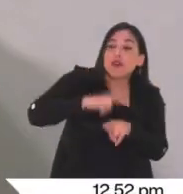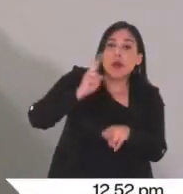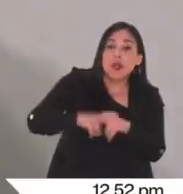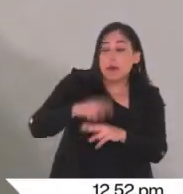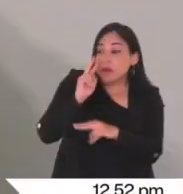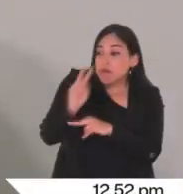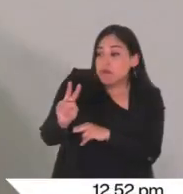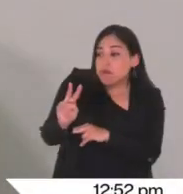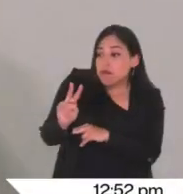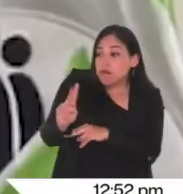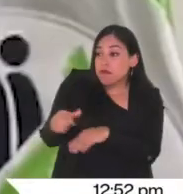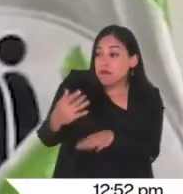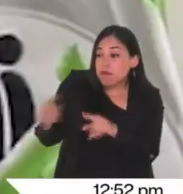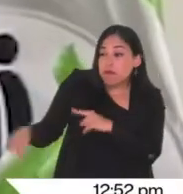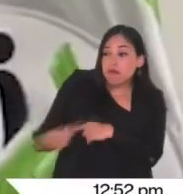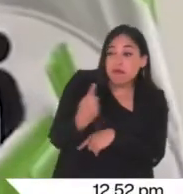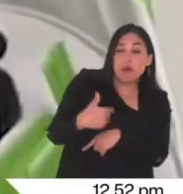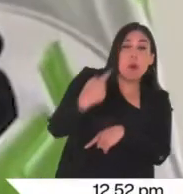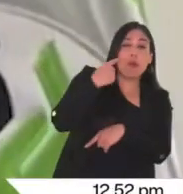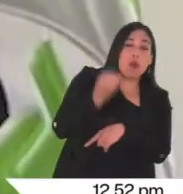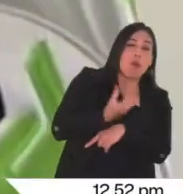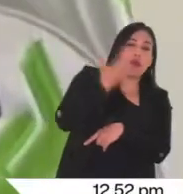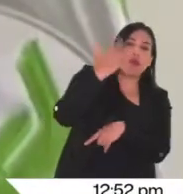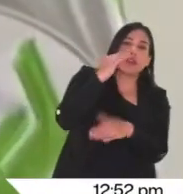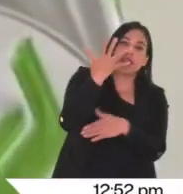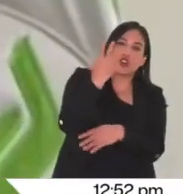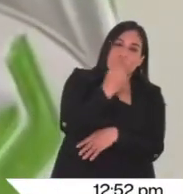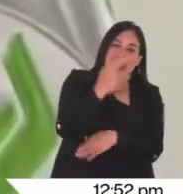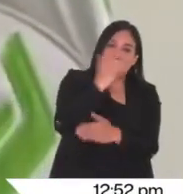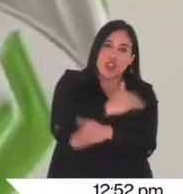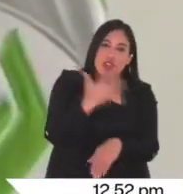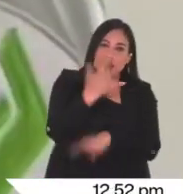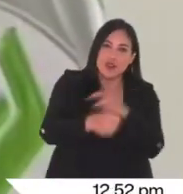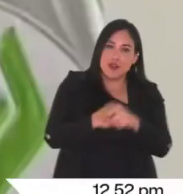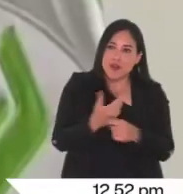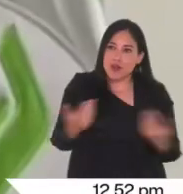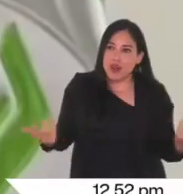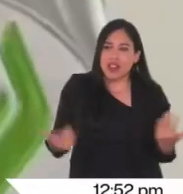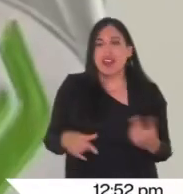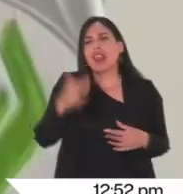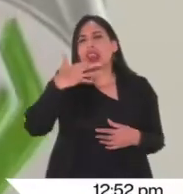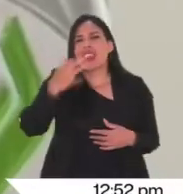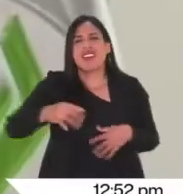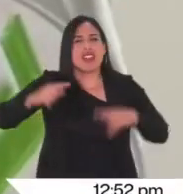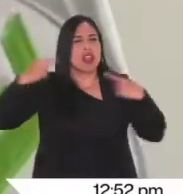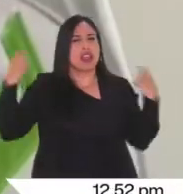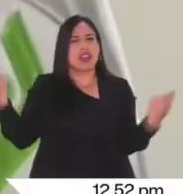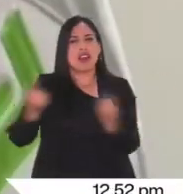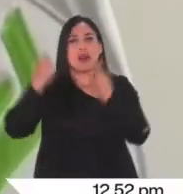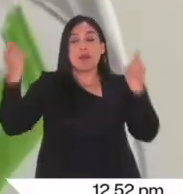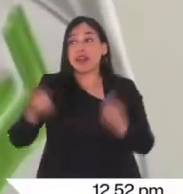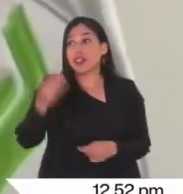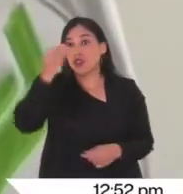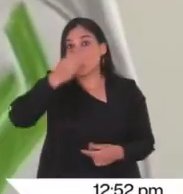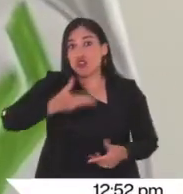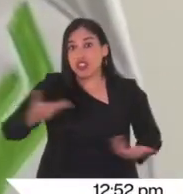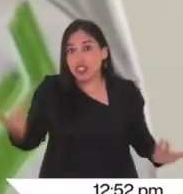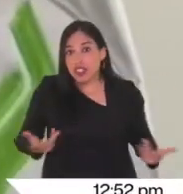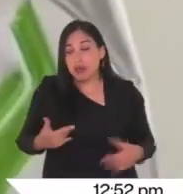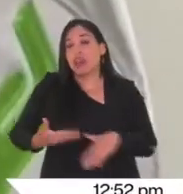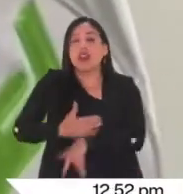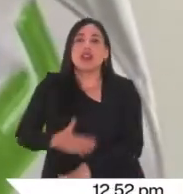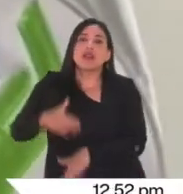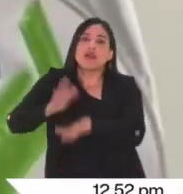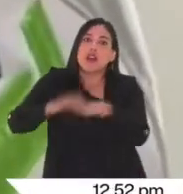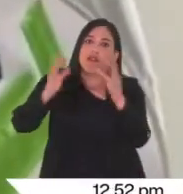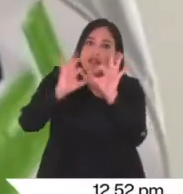otros tirar voladores. Estamos casi que duplicando, o sea, no están funcionando las campañas, no están funcionando las advertencias que se han hecho a